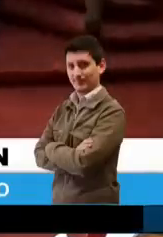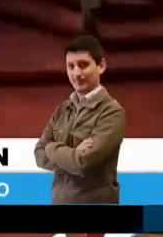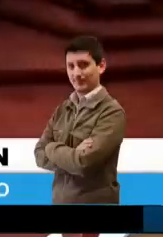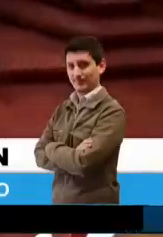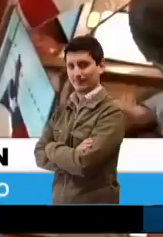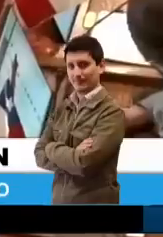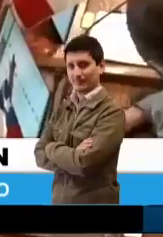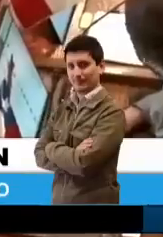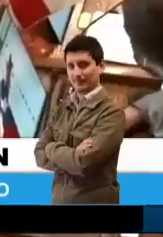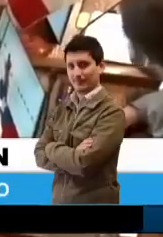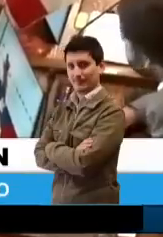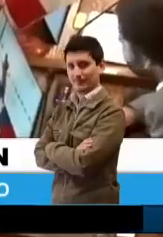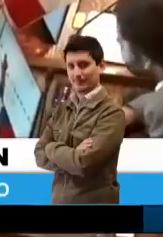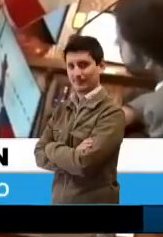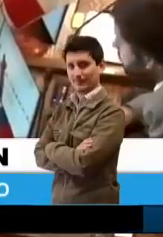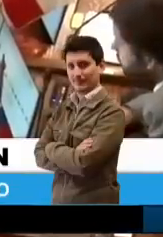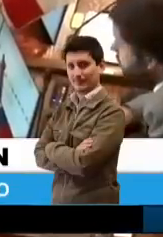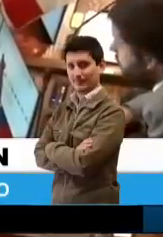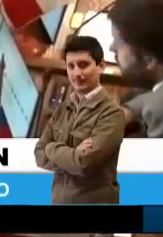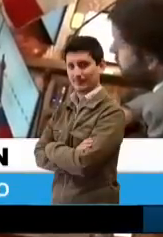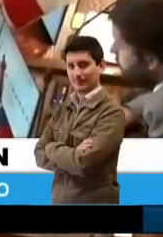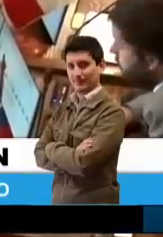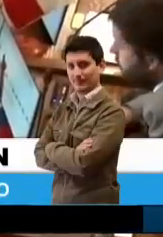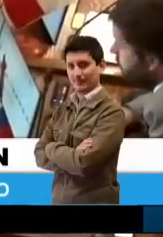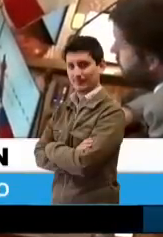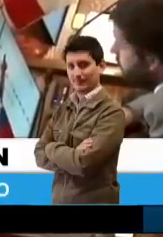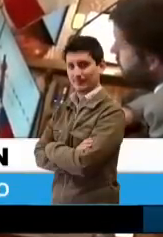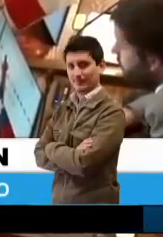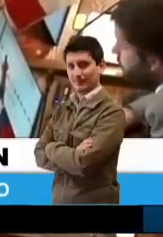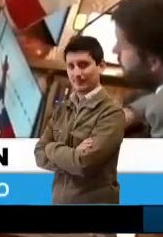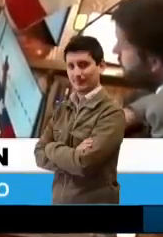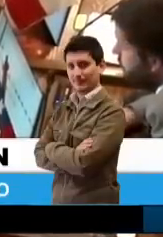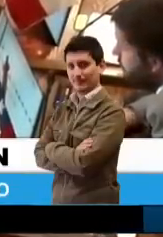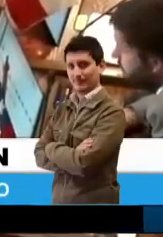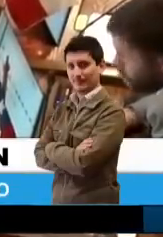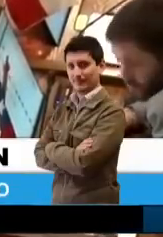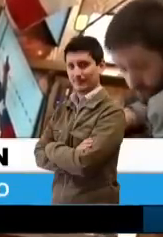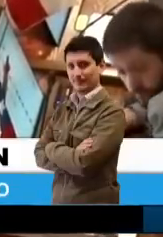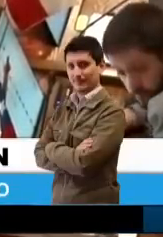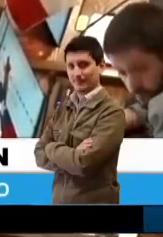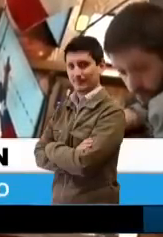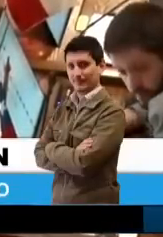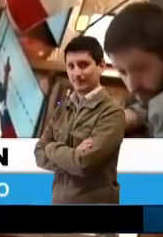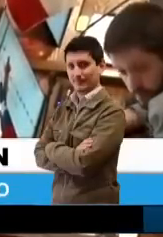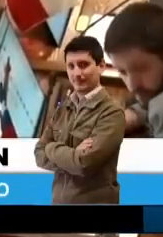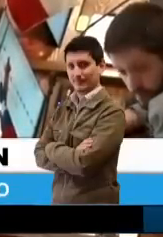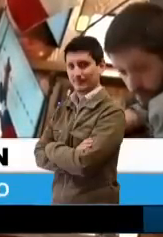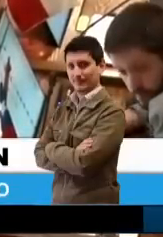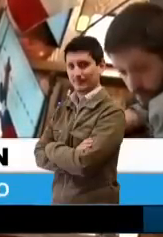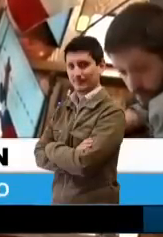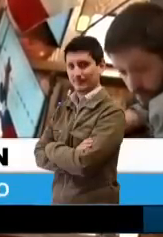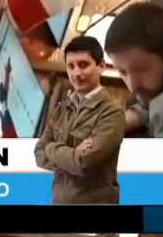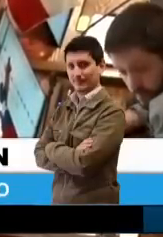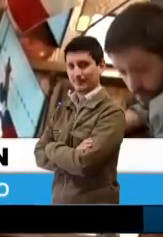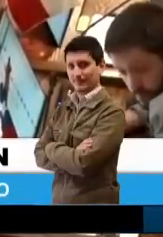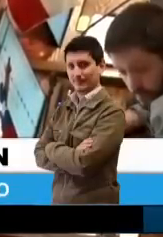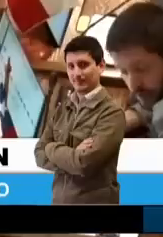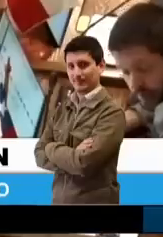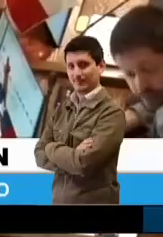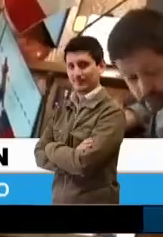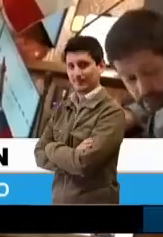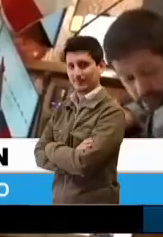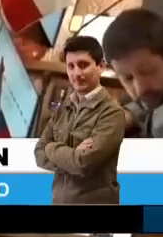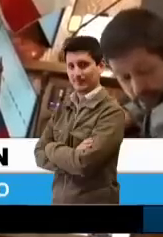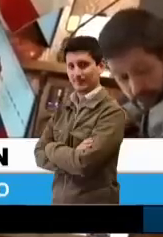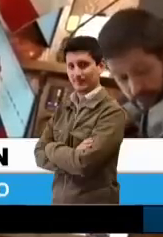incertidumbre en la votación? Parlamentarios como Jaime Araya, Alberto Undurraga y Jaime Naranjo conocieron con matices que el gobierno debe ampliar su capacidad